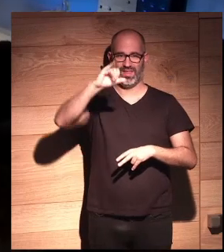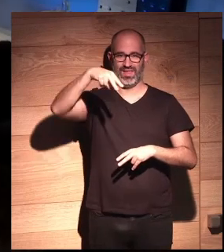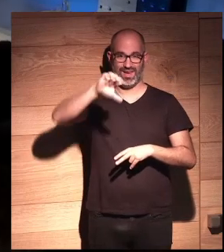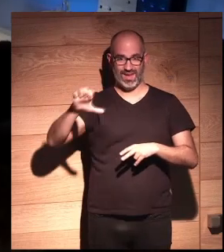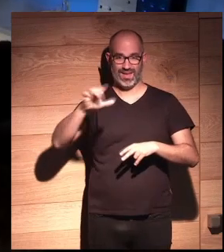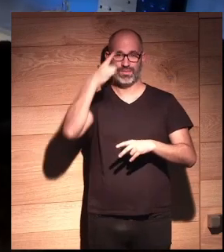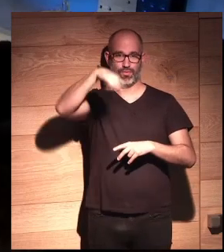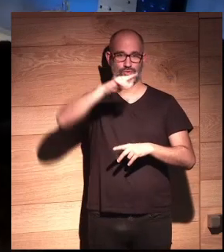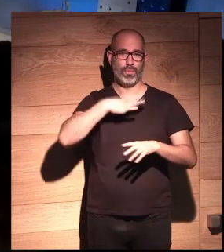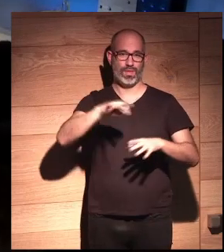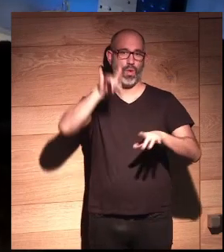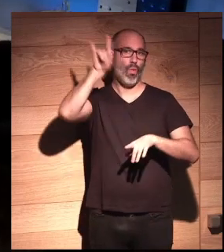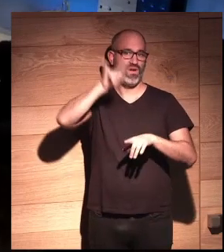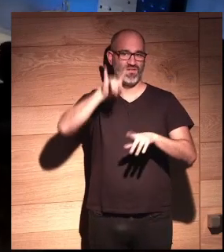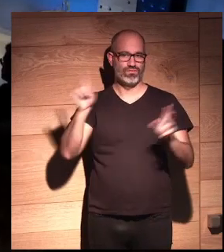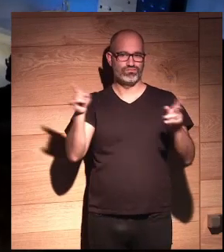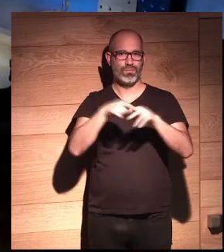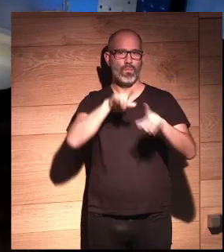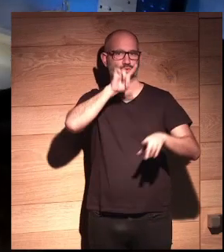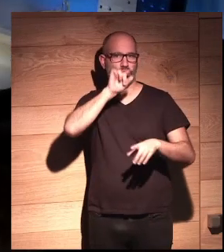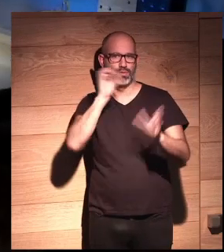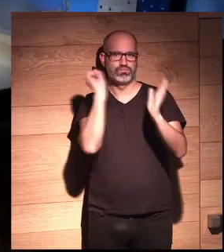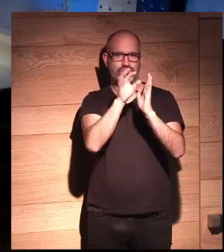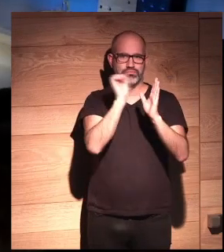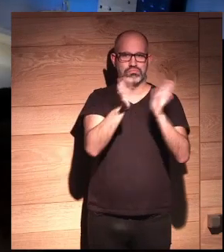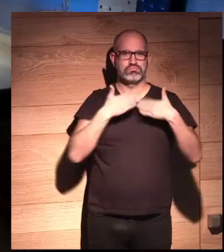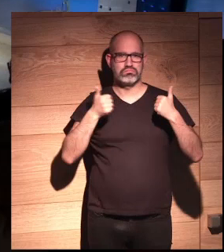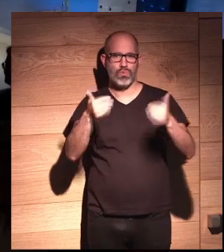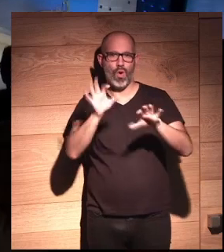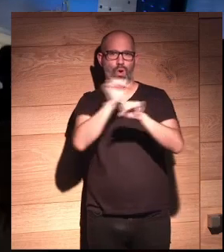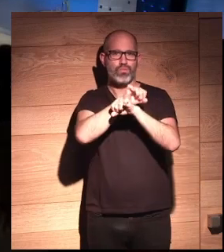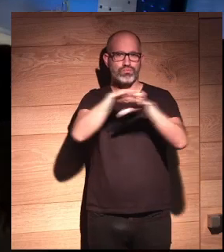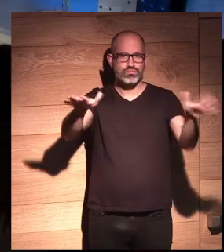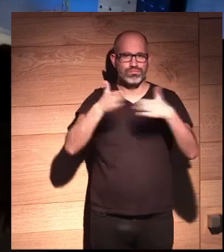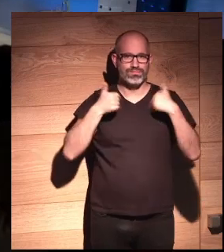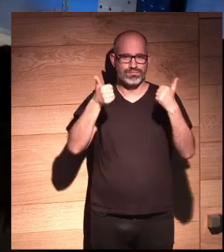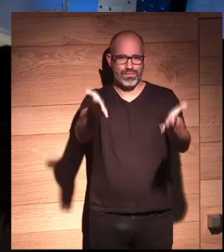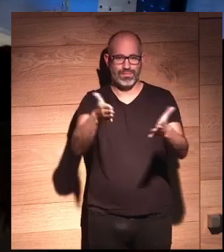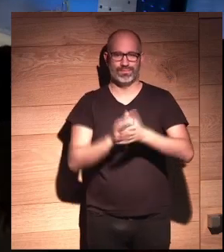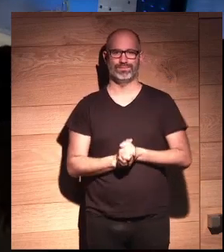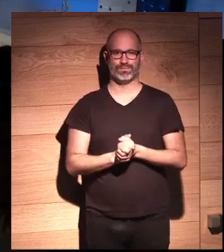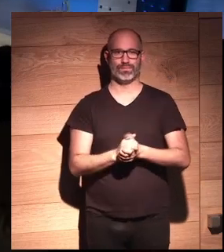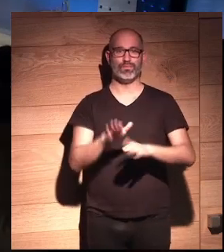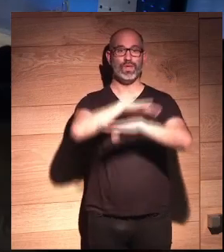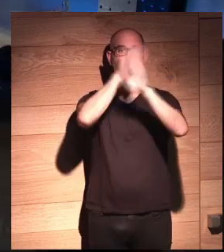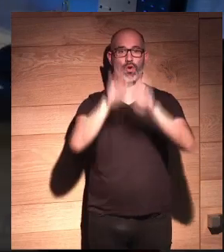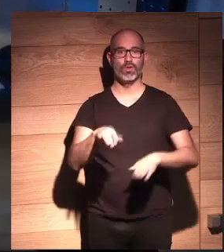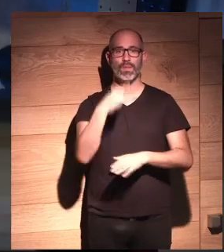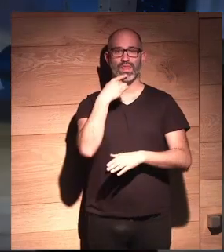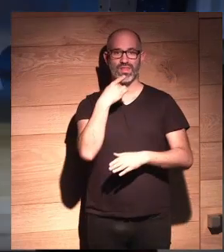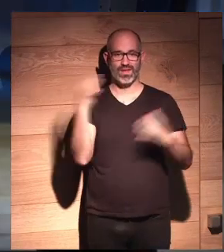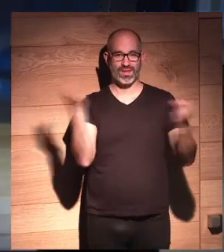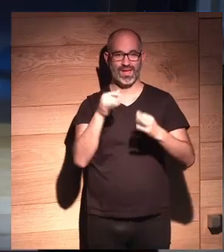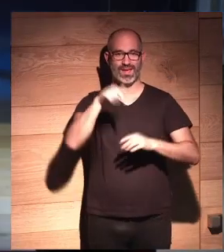que aparece en las pantallas podéis tuitear o hacer toda la difusión que queráis. Y por último decir